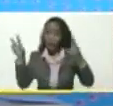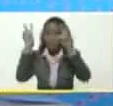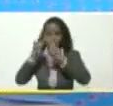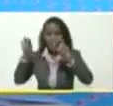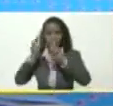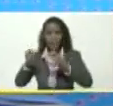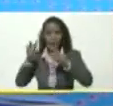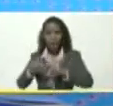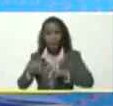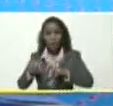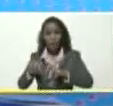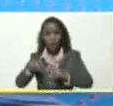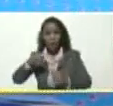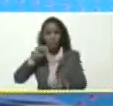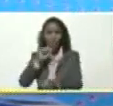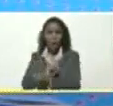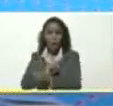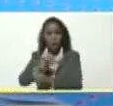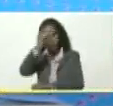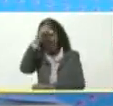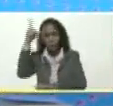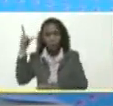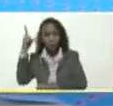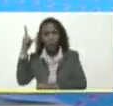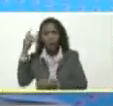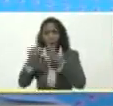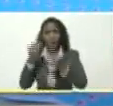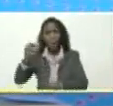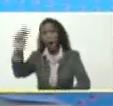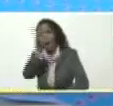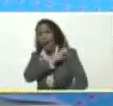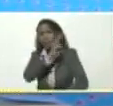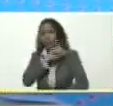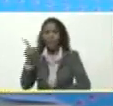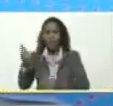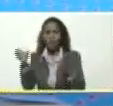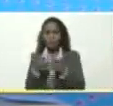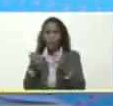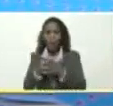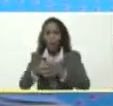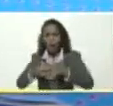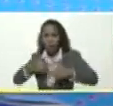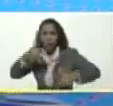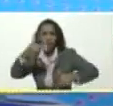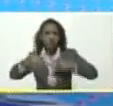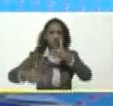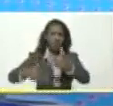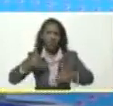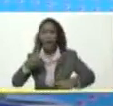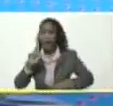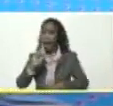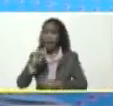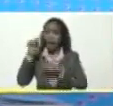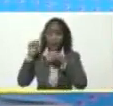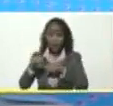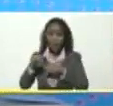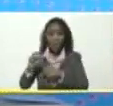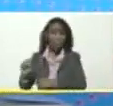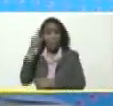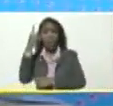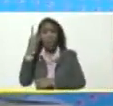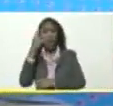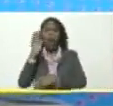investigación y captura de Leopoldo López como jefe de esta banda terrorista. No es la primera vez que lo